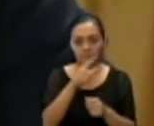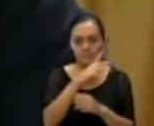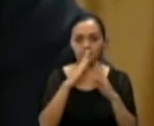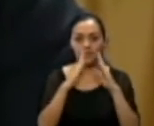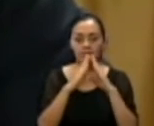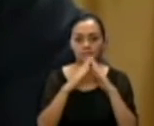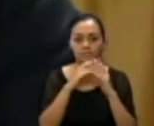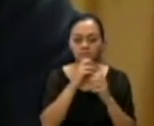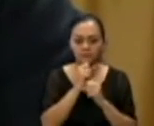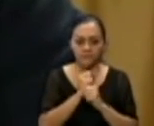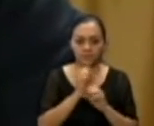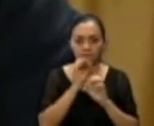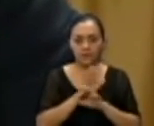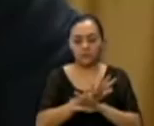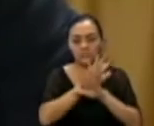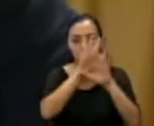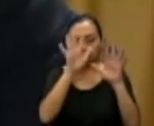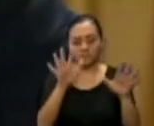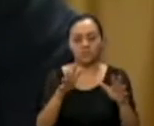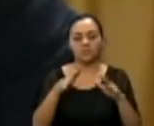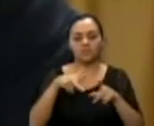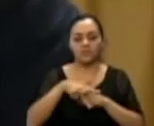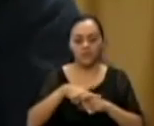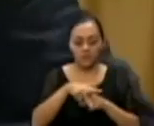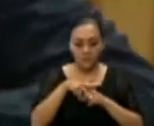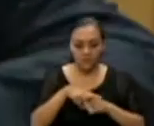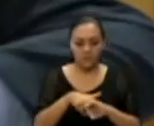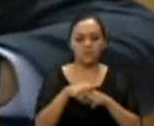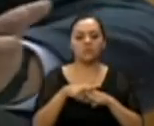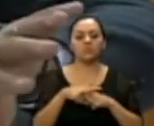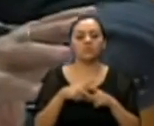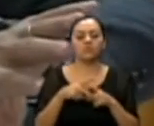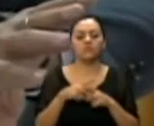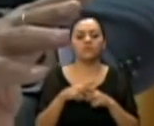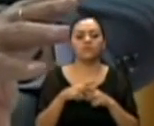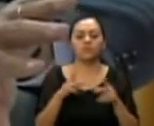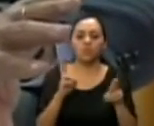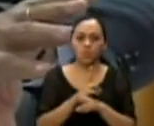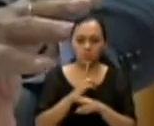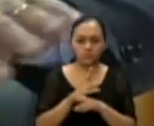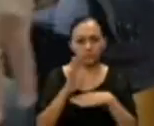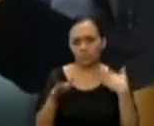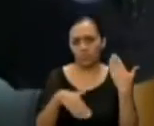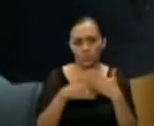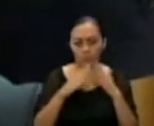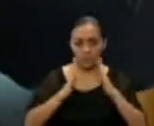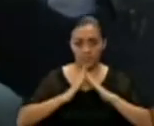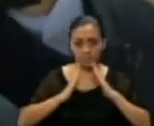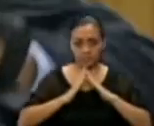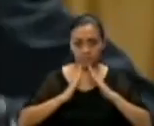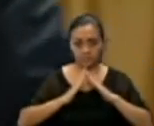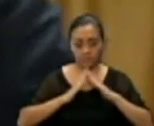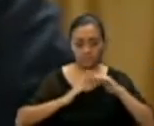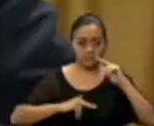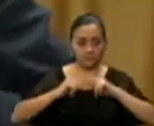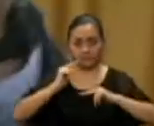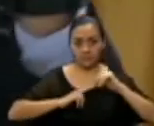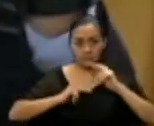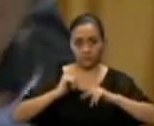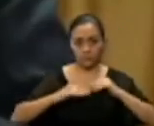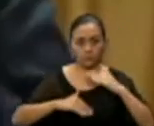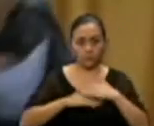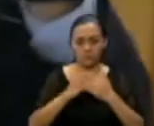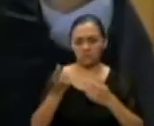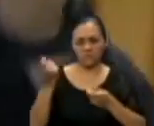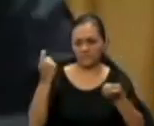hacienda las caballerizas el tendedero etcétera la nueva casa hacienda que se construyó con piscina etcétera la más